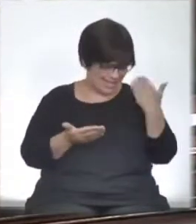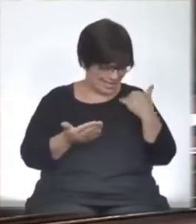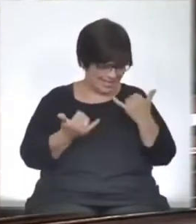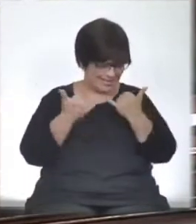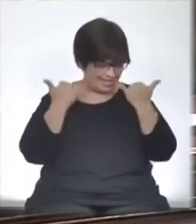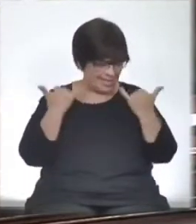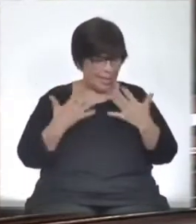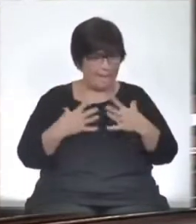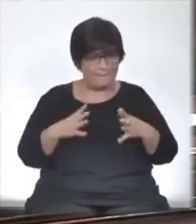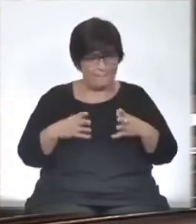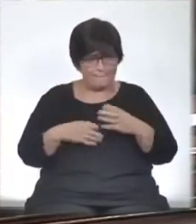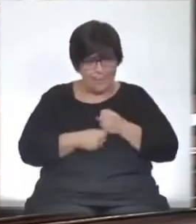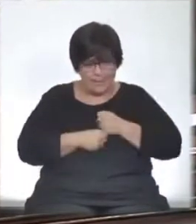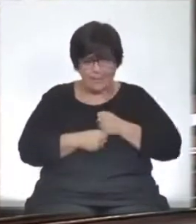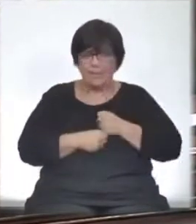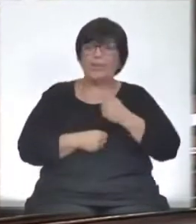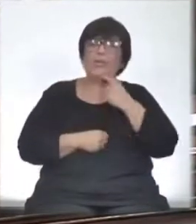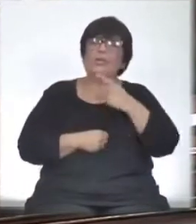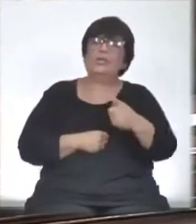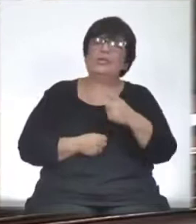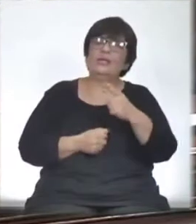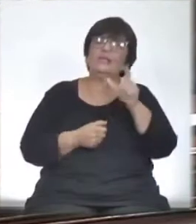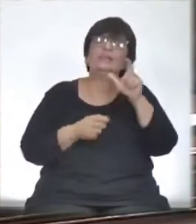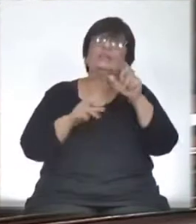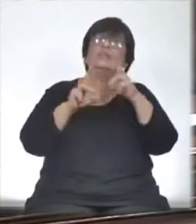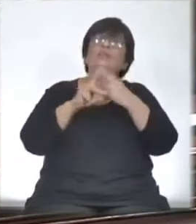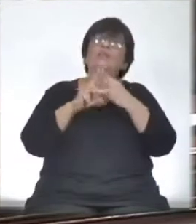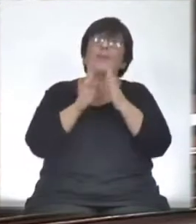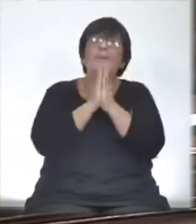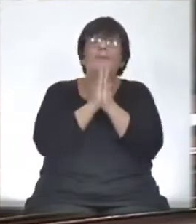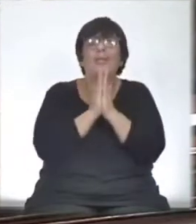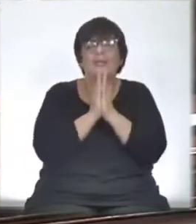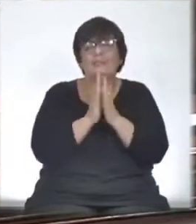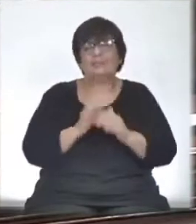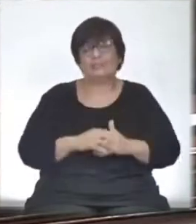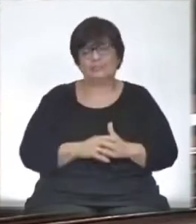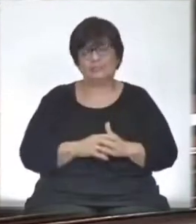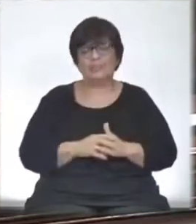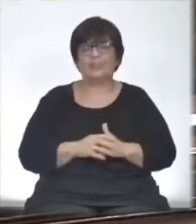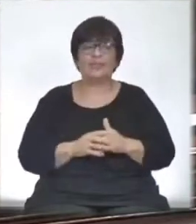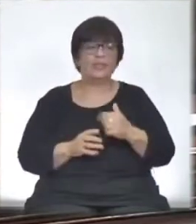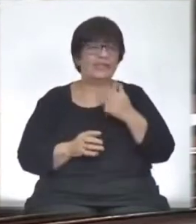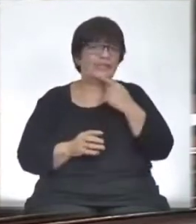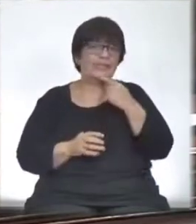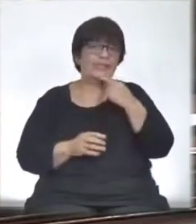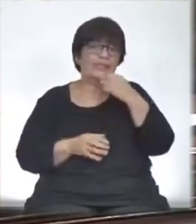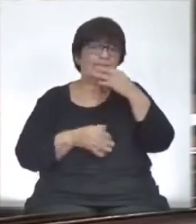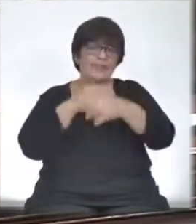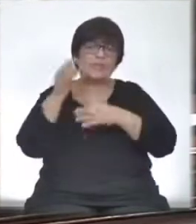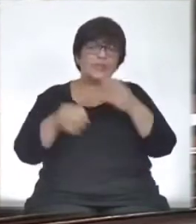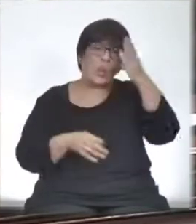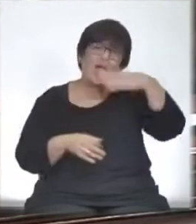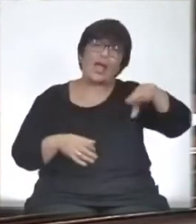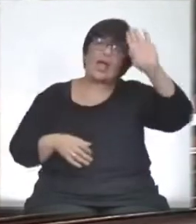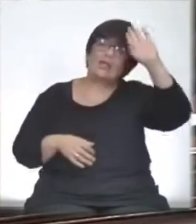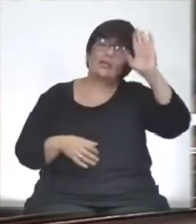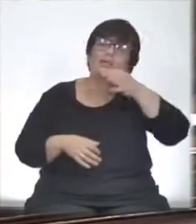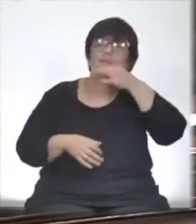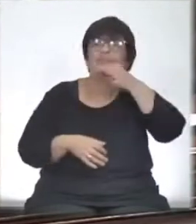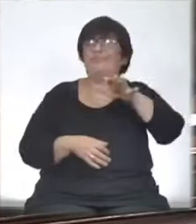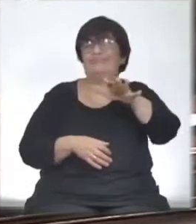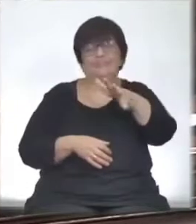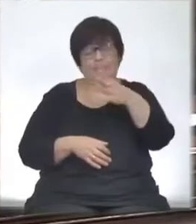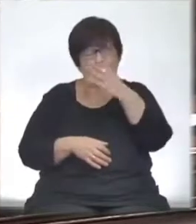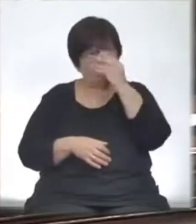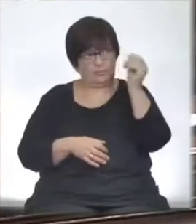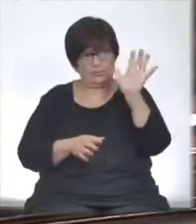llegaron muy profundamente. Y los versos se llaman La Misa. Y entonces es un paisano que dice algo así,